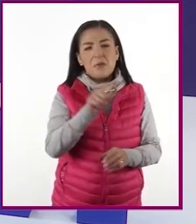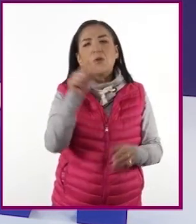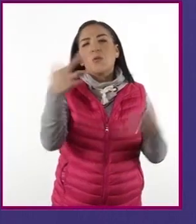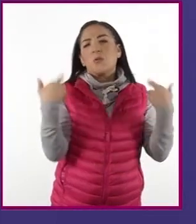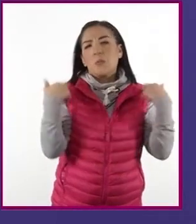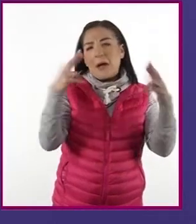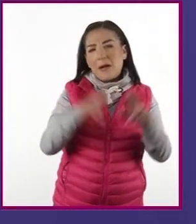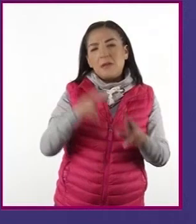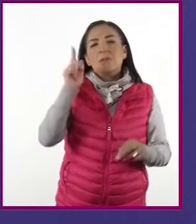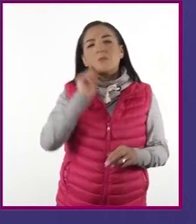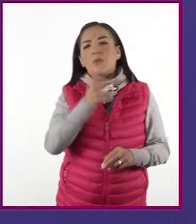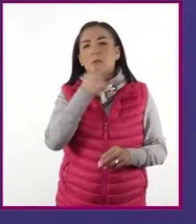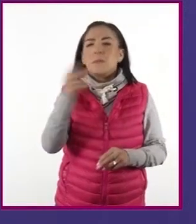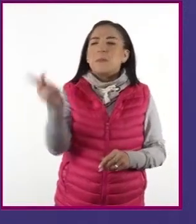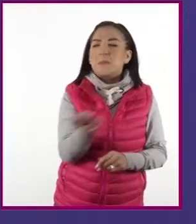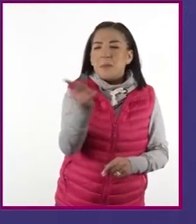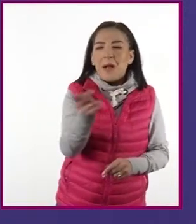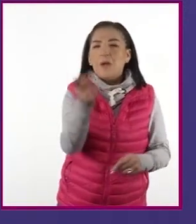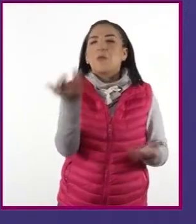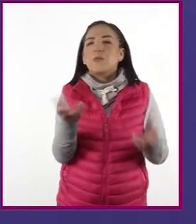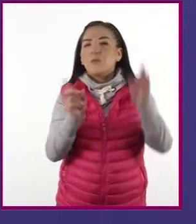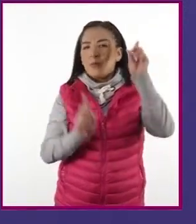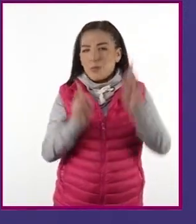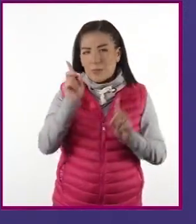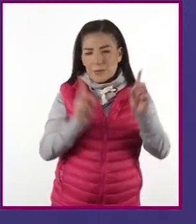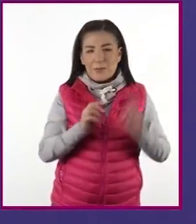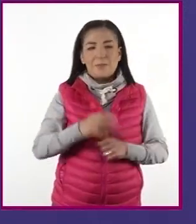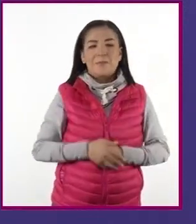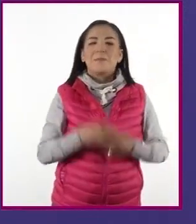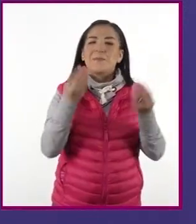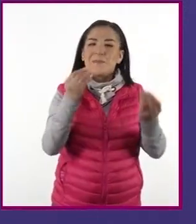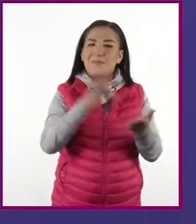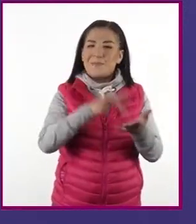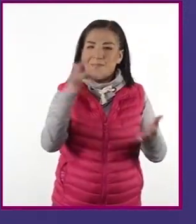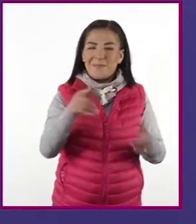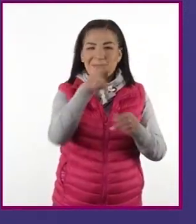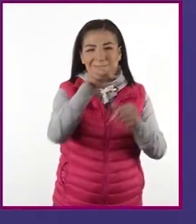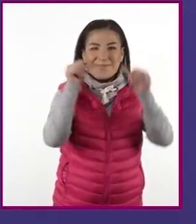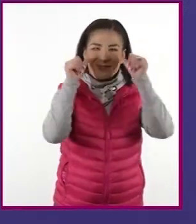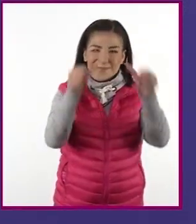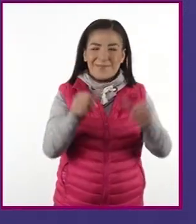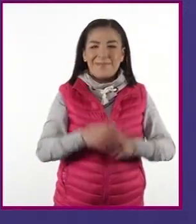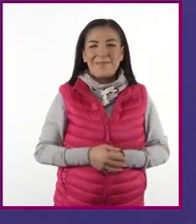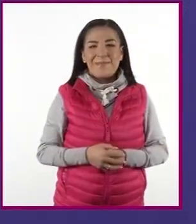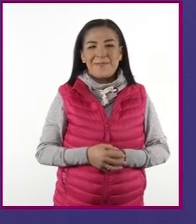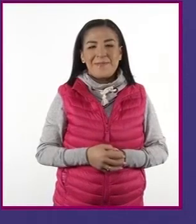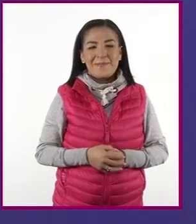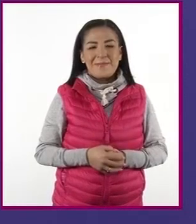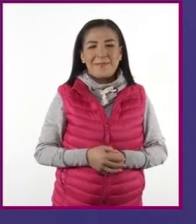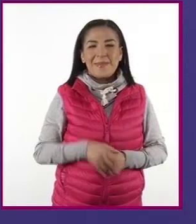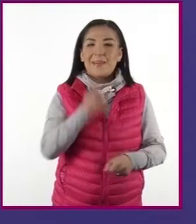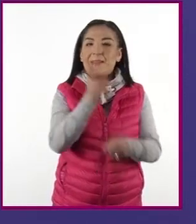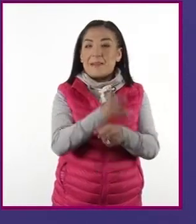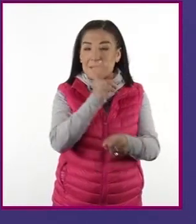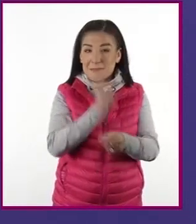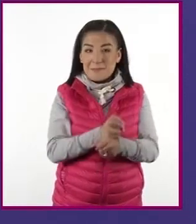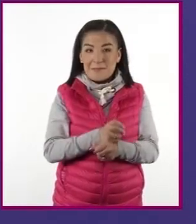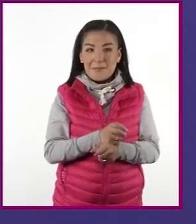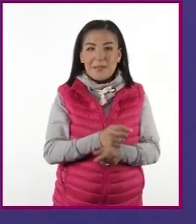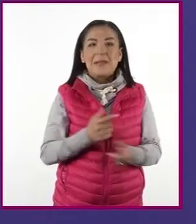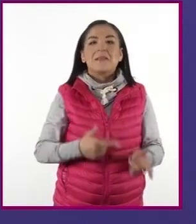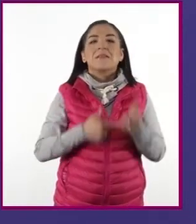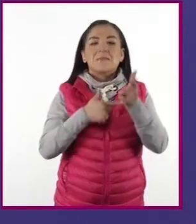maestro. Muchas gracias por su atención. Les invito a que continúen